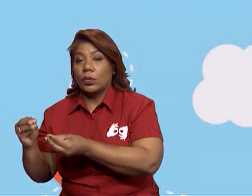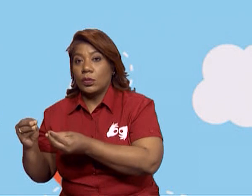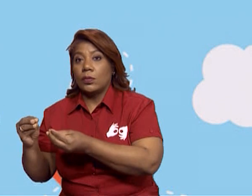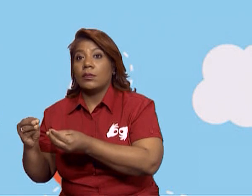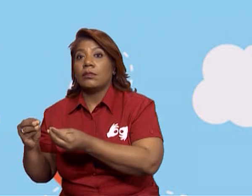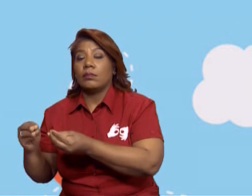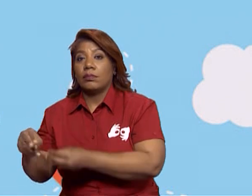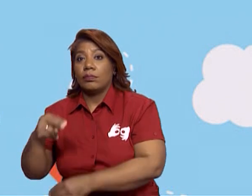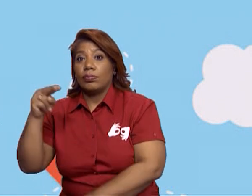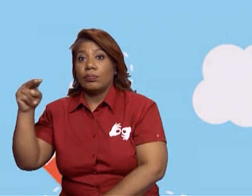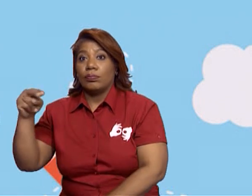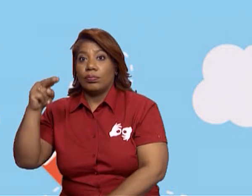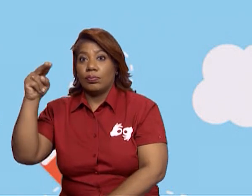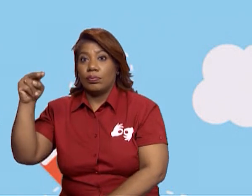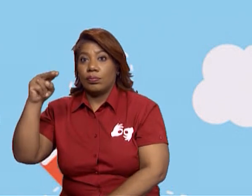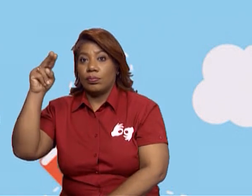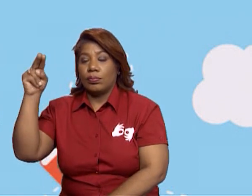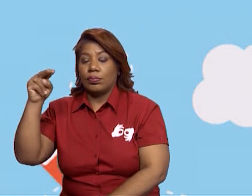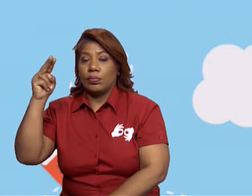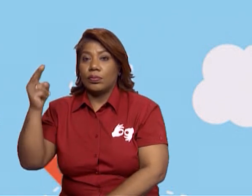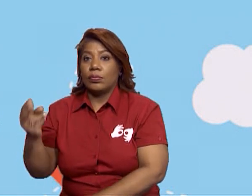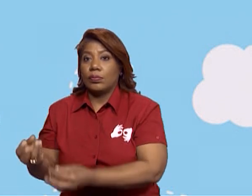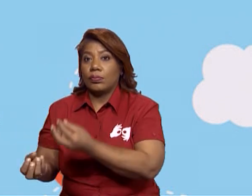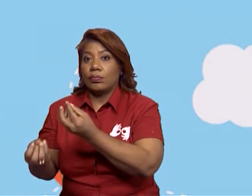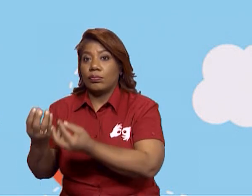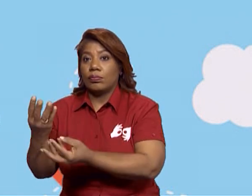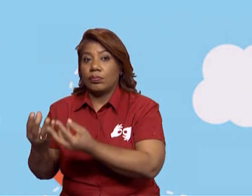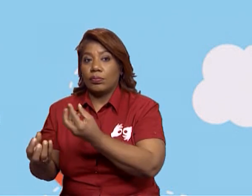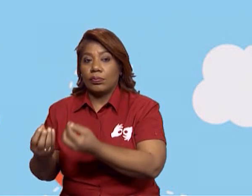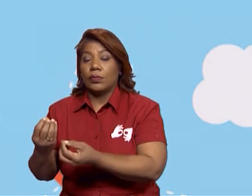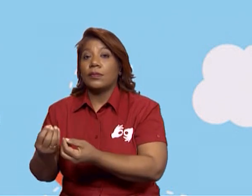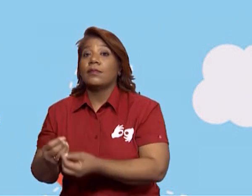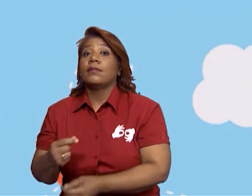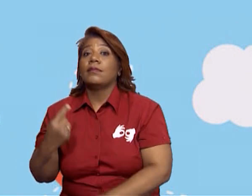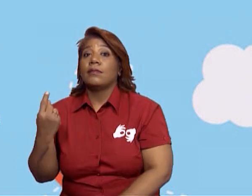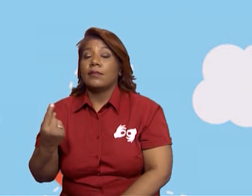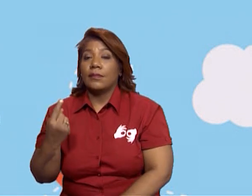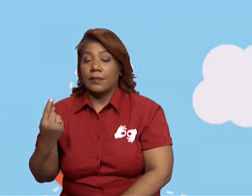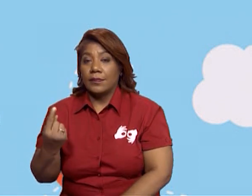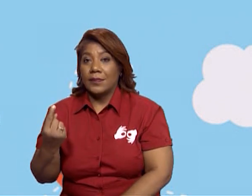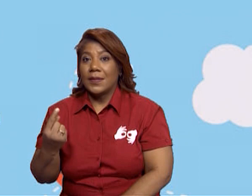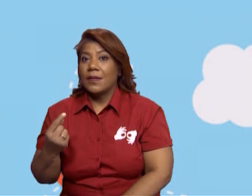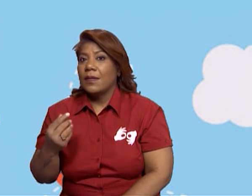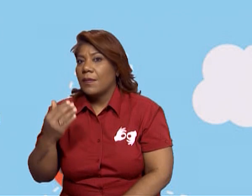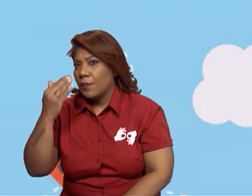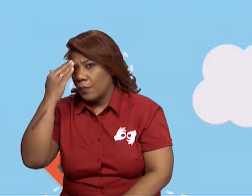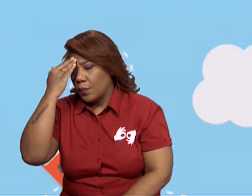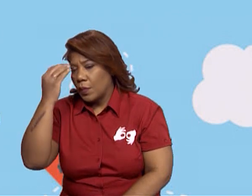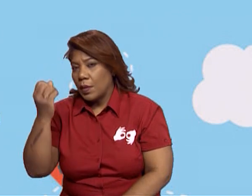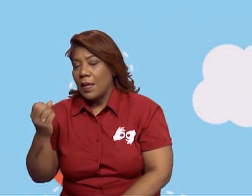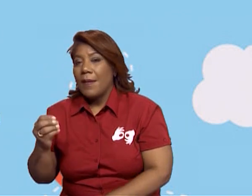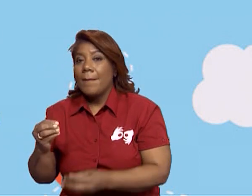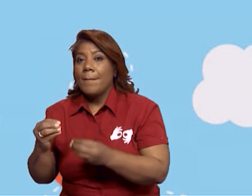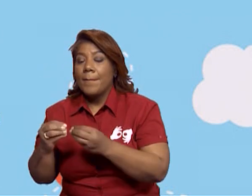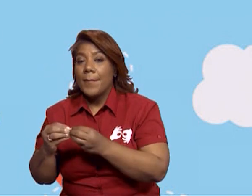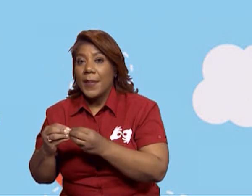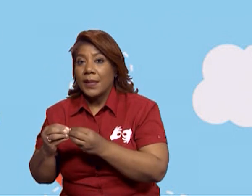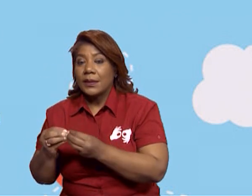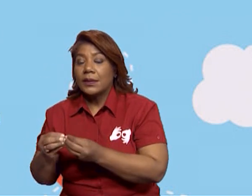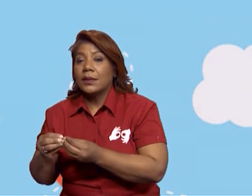estado de vapor. La evaporación ocurre como una consecuencia de un aumento natural